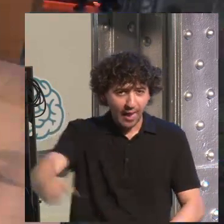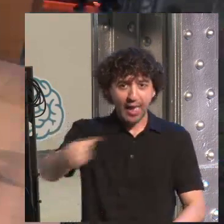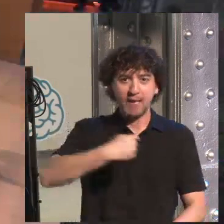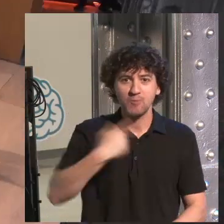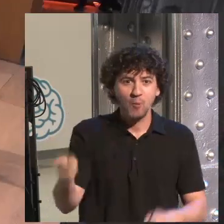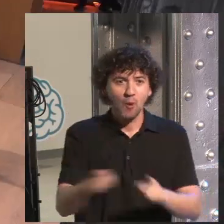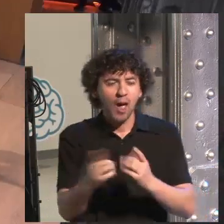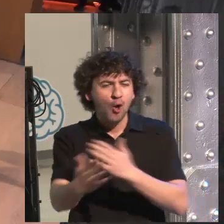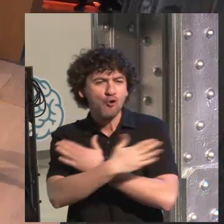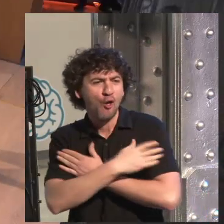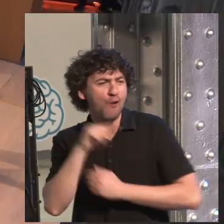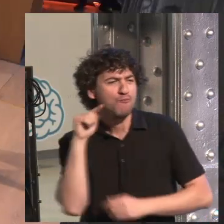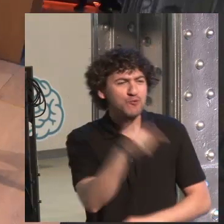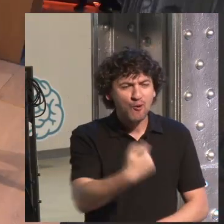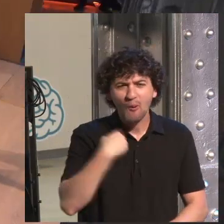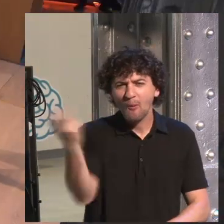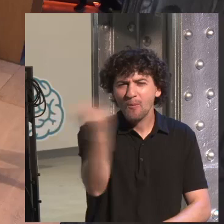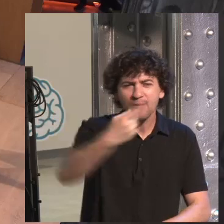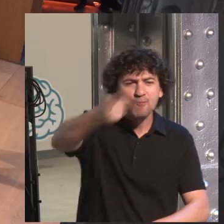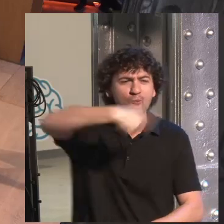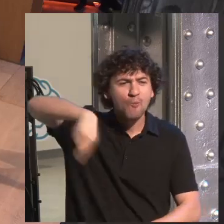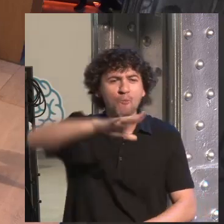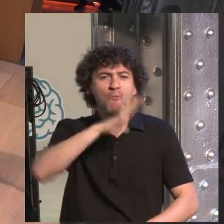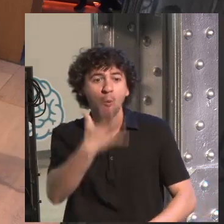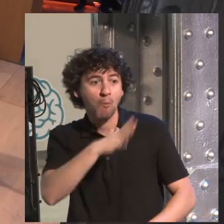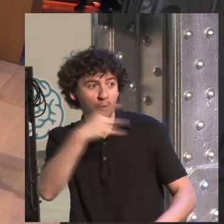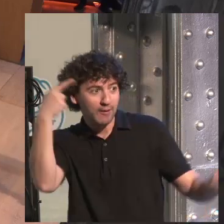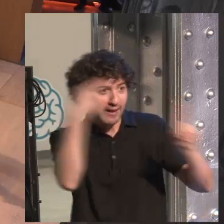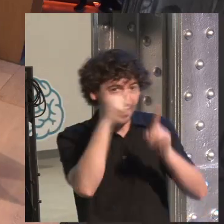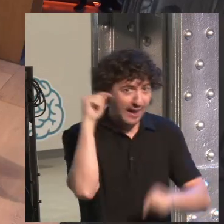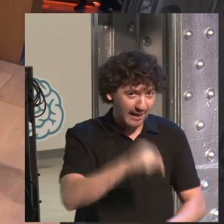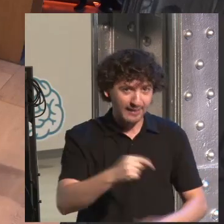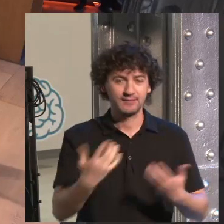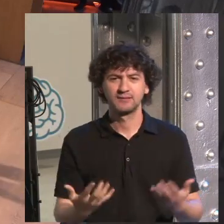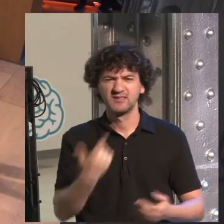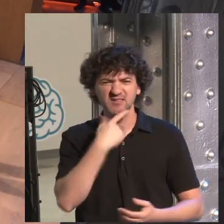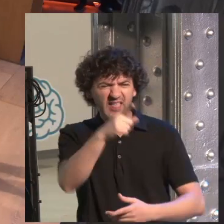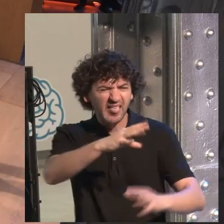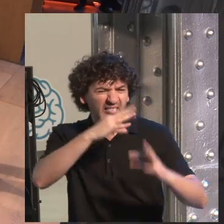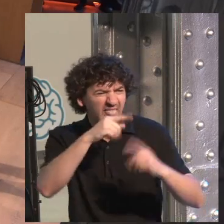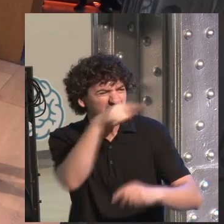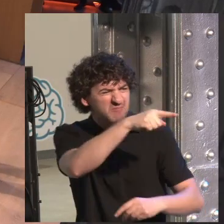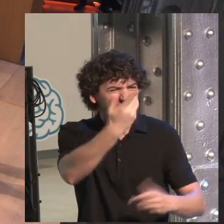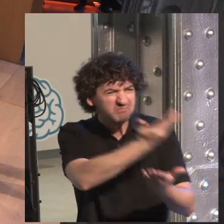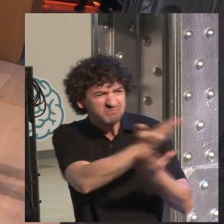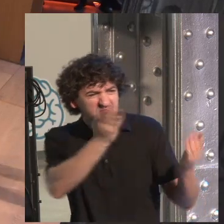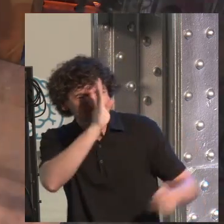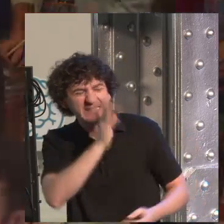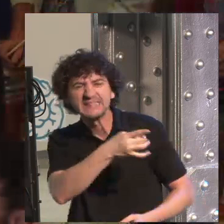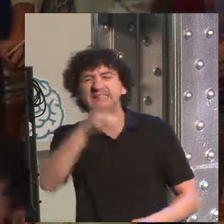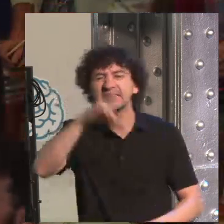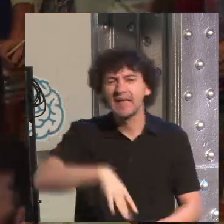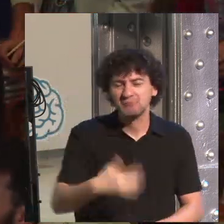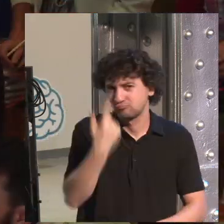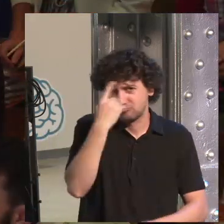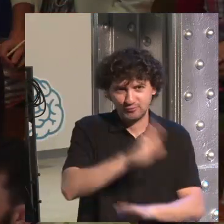love you, habéis venido por mí, os fijáis en mí. No hay nadie que diga, el del clarinete, que bien está tocando hoy. Nunca